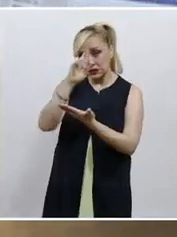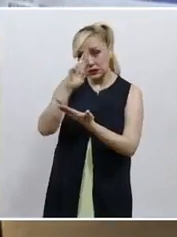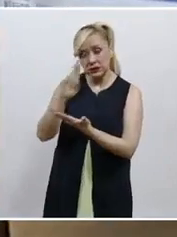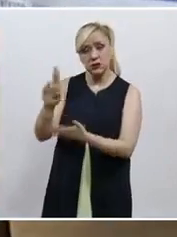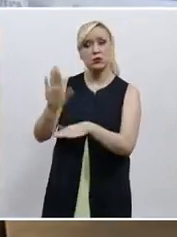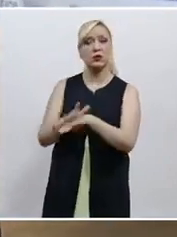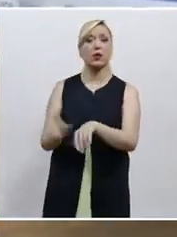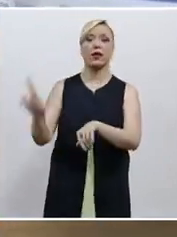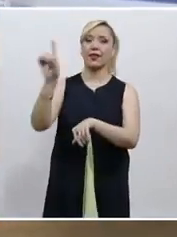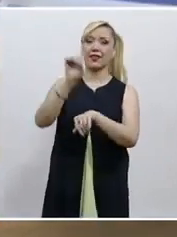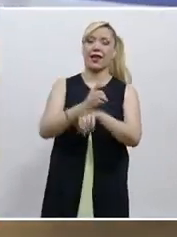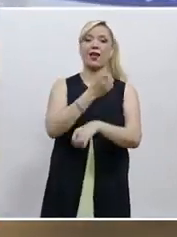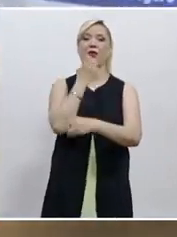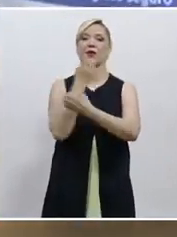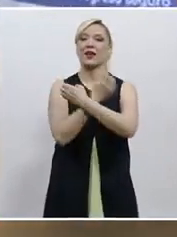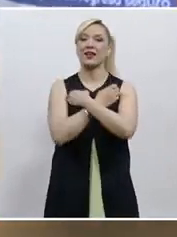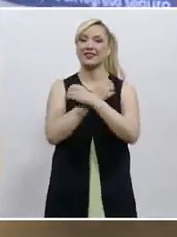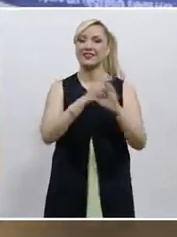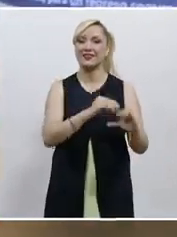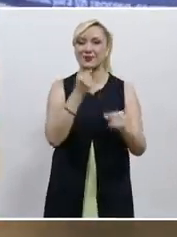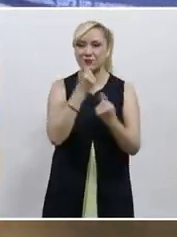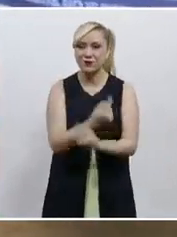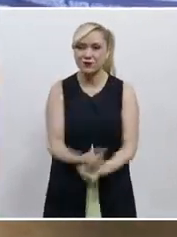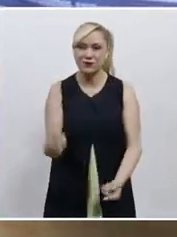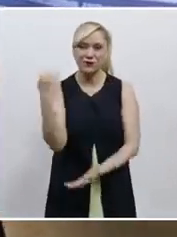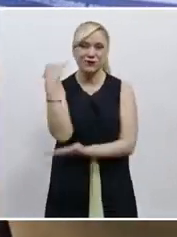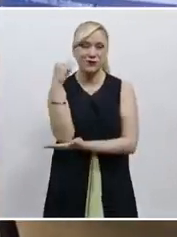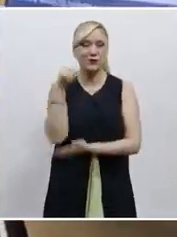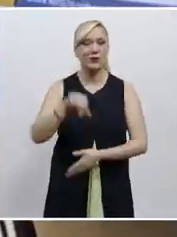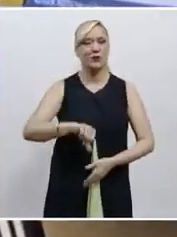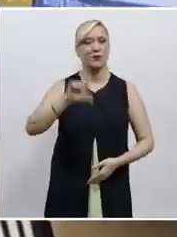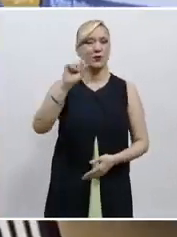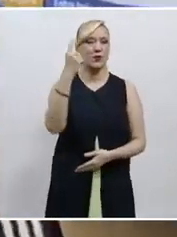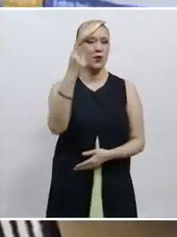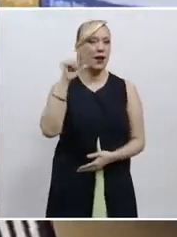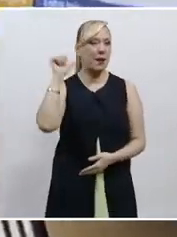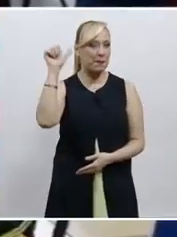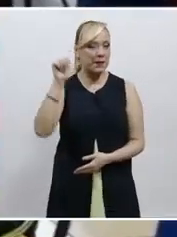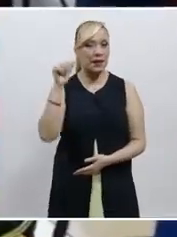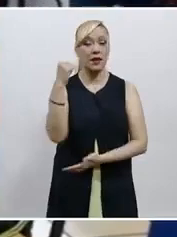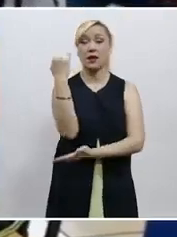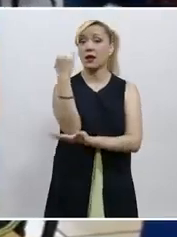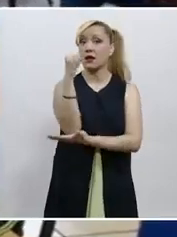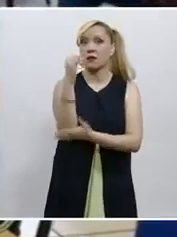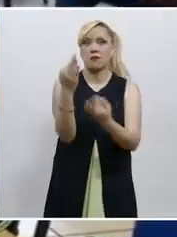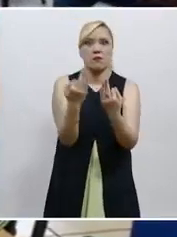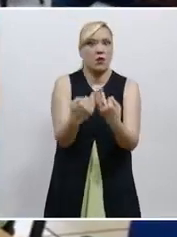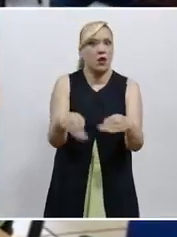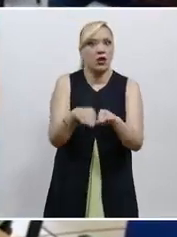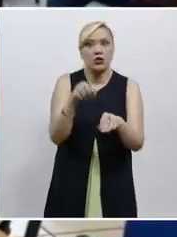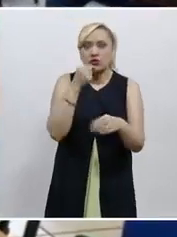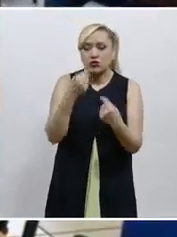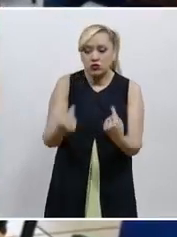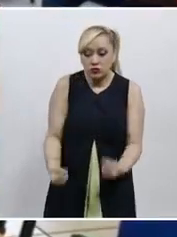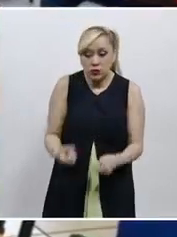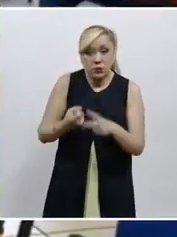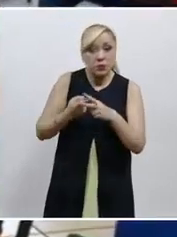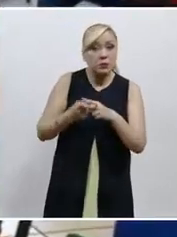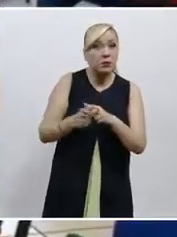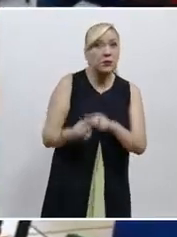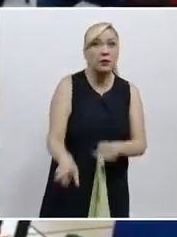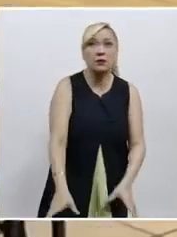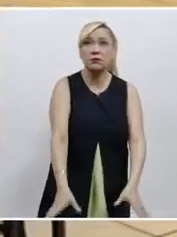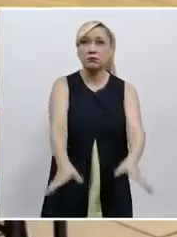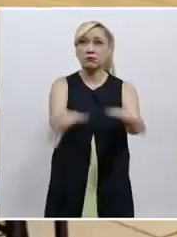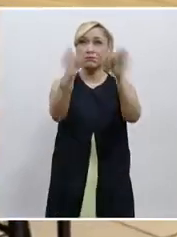del Día de la Educadora que se conmemora este 21 de abril. Señalaron que el nivel preescolar es de suma importancia para los menores, pues ayuda